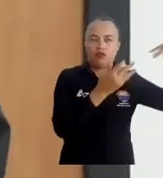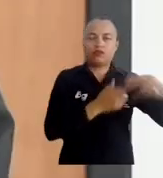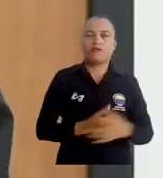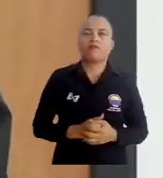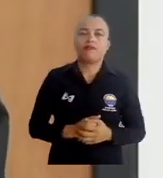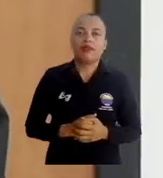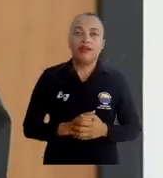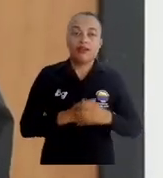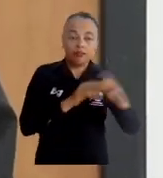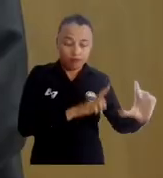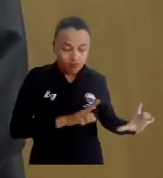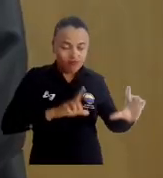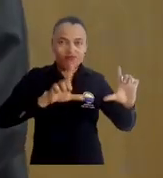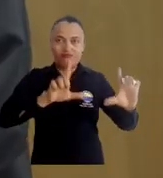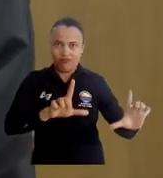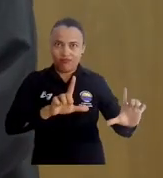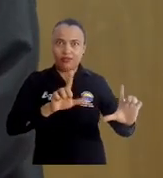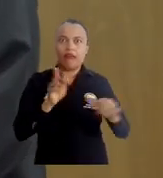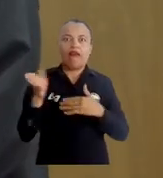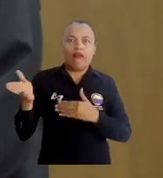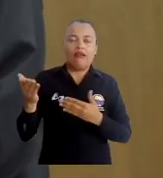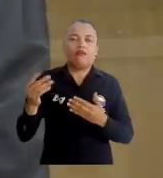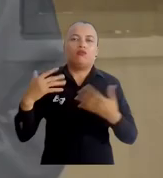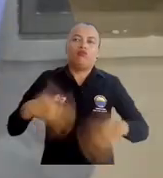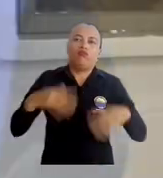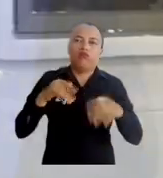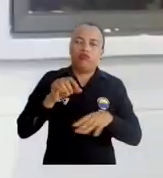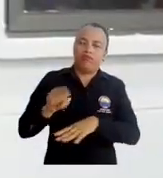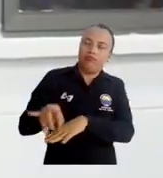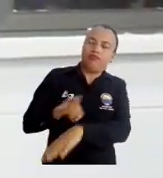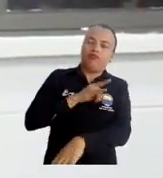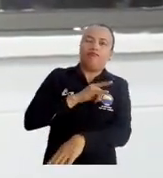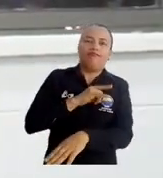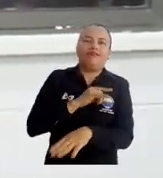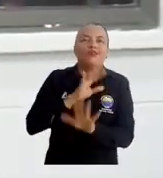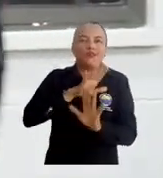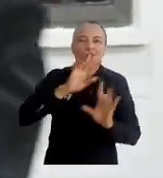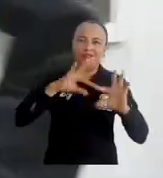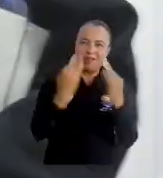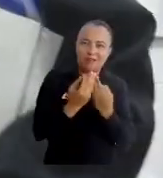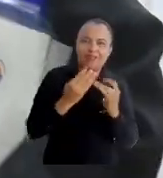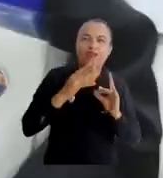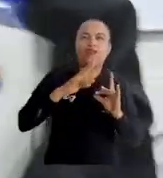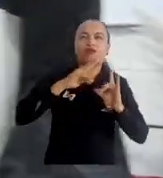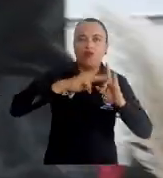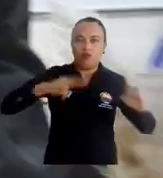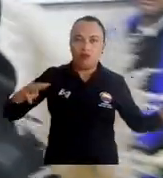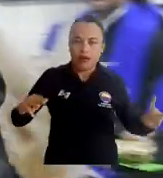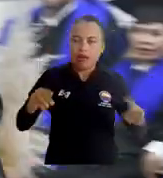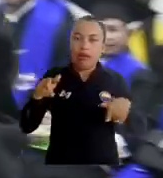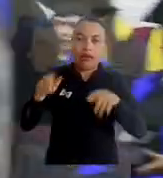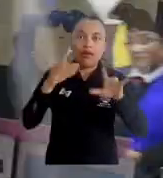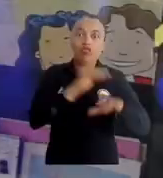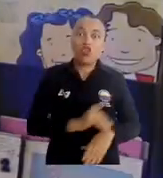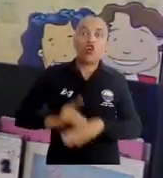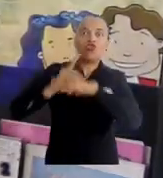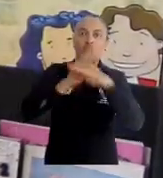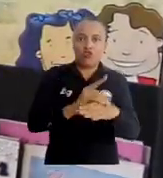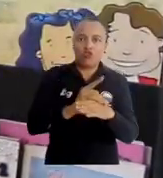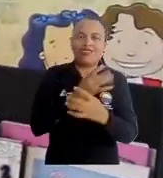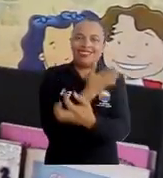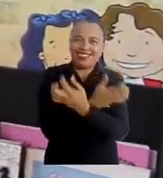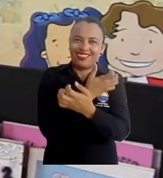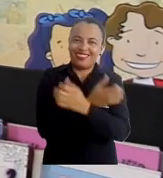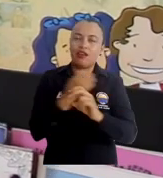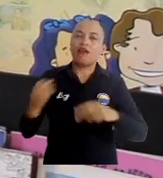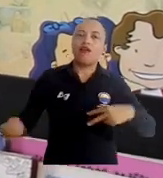Con su diploma en mano, Miguel Argote Salgado es símbolo de inspiración para la familia Unimagdalena luego de convertirse en doctor en